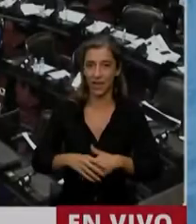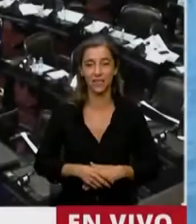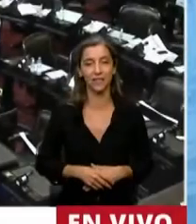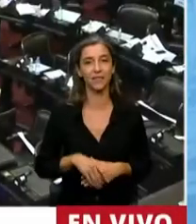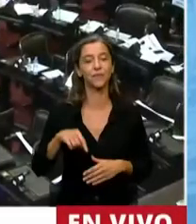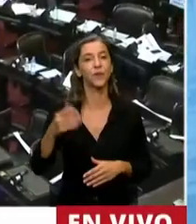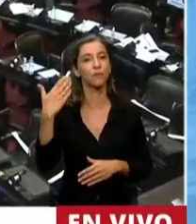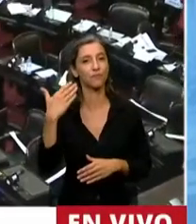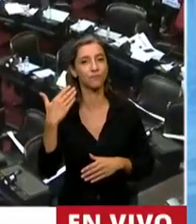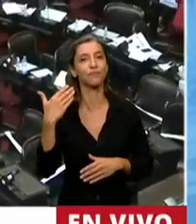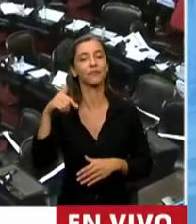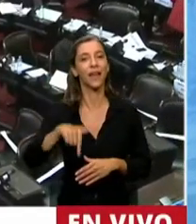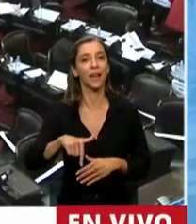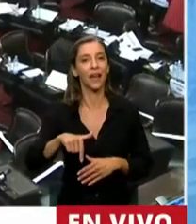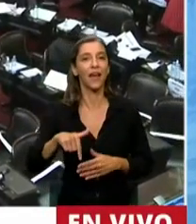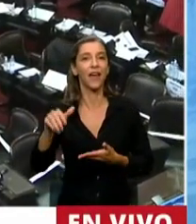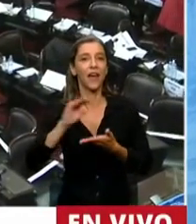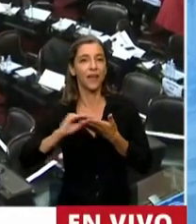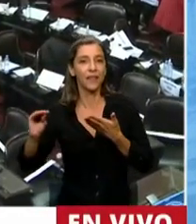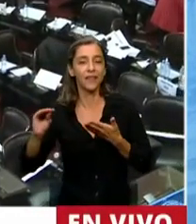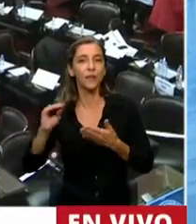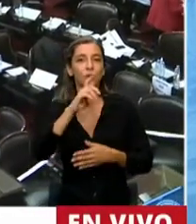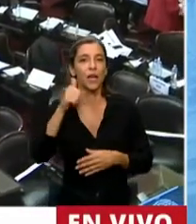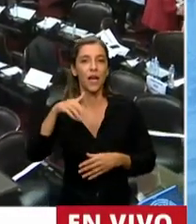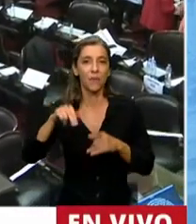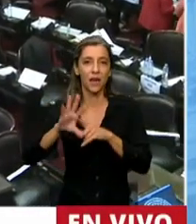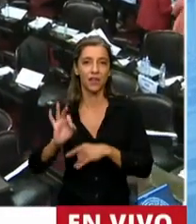En uso de la palabra, la diputada Graciela Camaño.